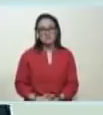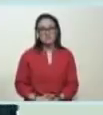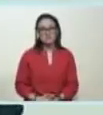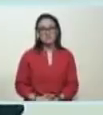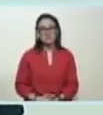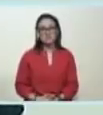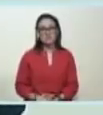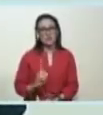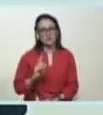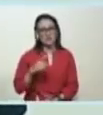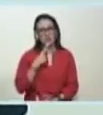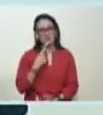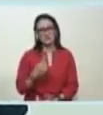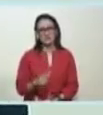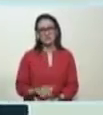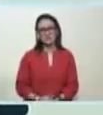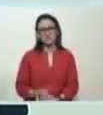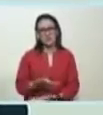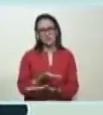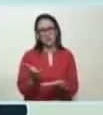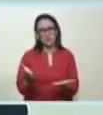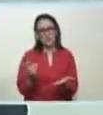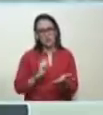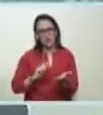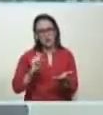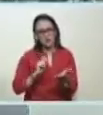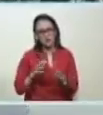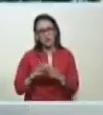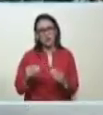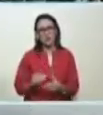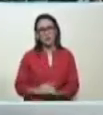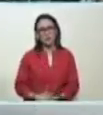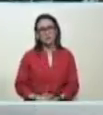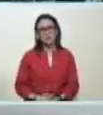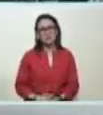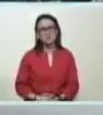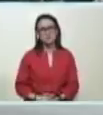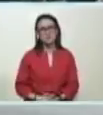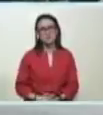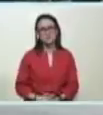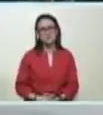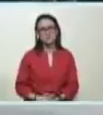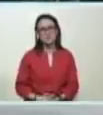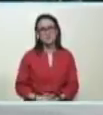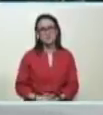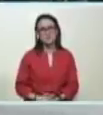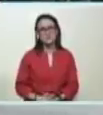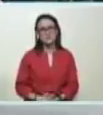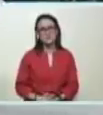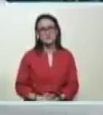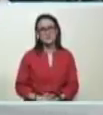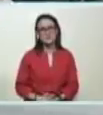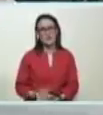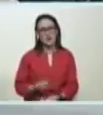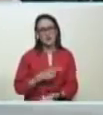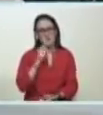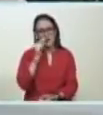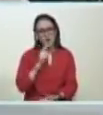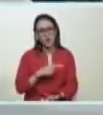Tengo que decirlo, compañeros intelectuales que escriben camaradas, hermanos,